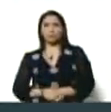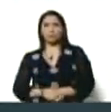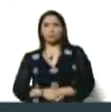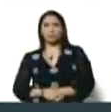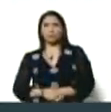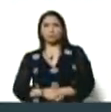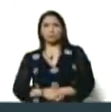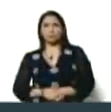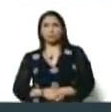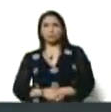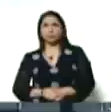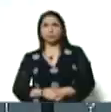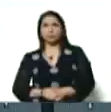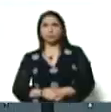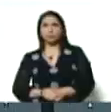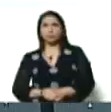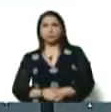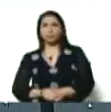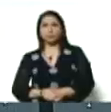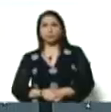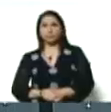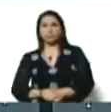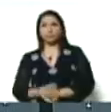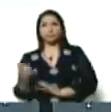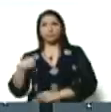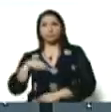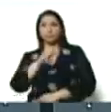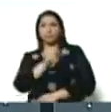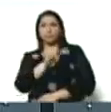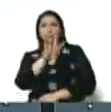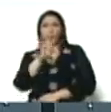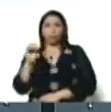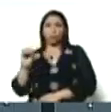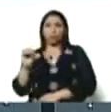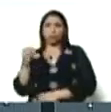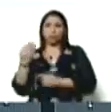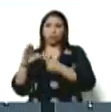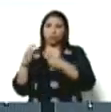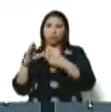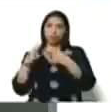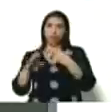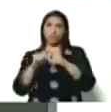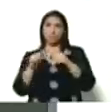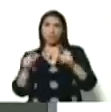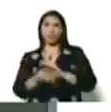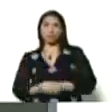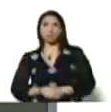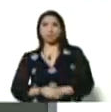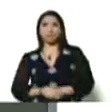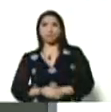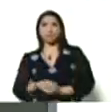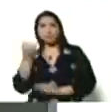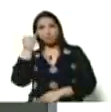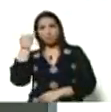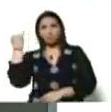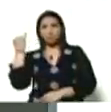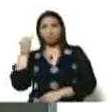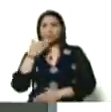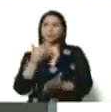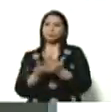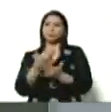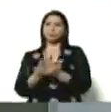Ahí está, poder popular. Y tengo 240 caracteres para colocar mi idea.